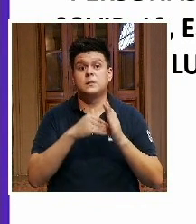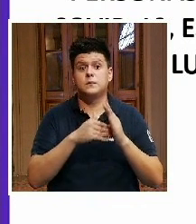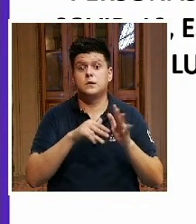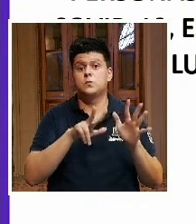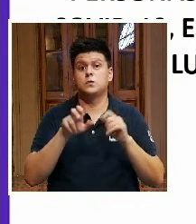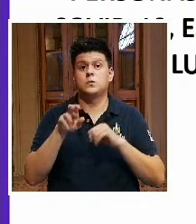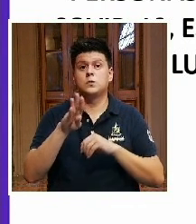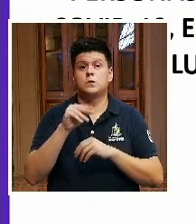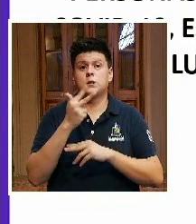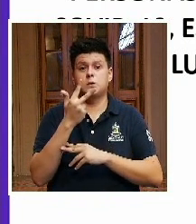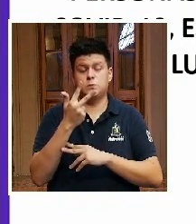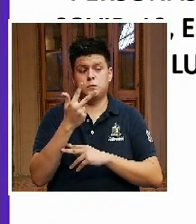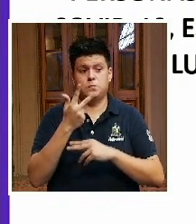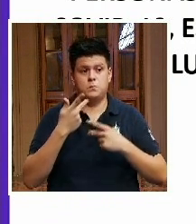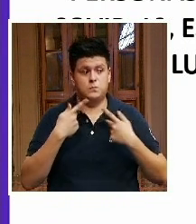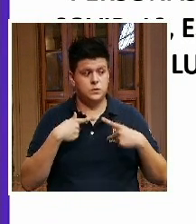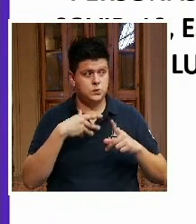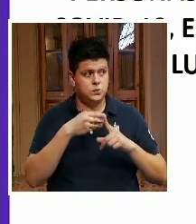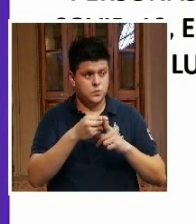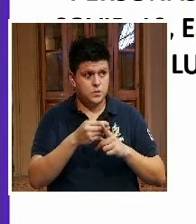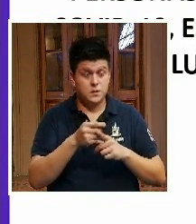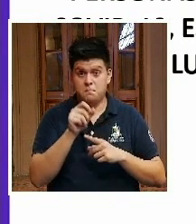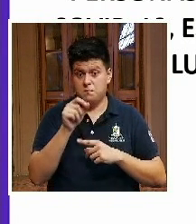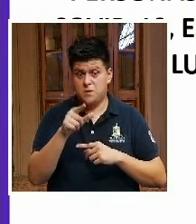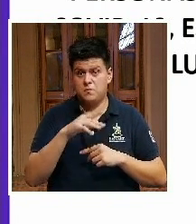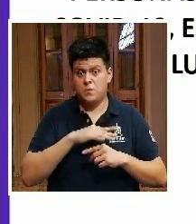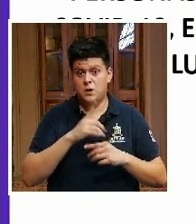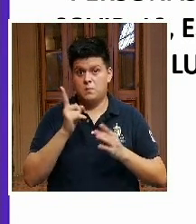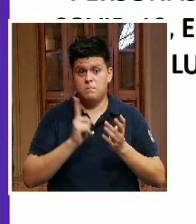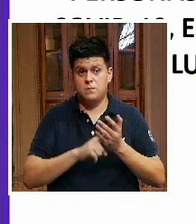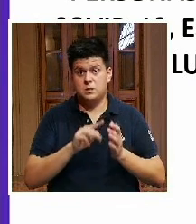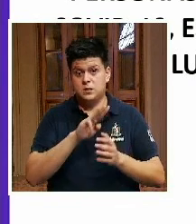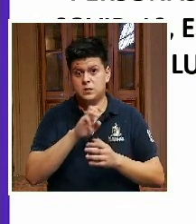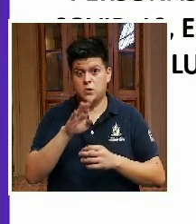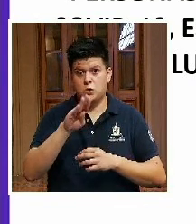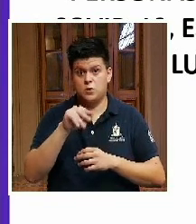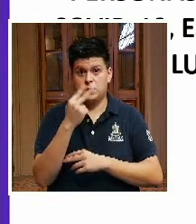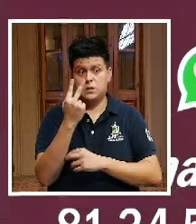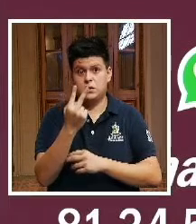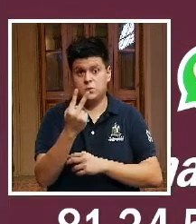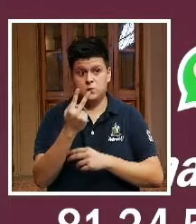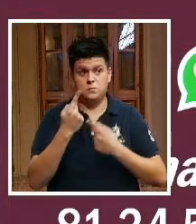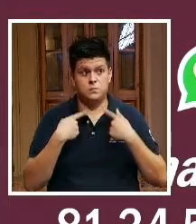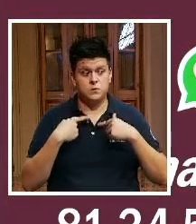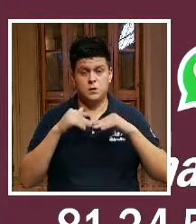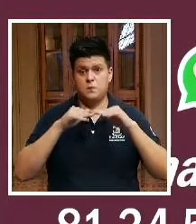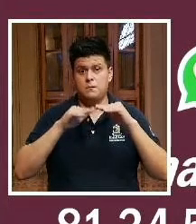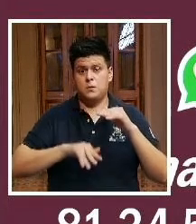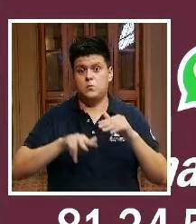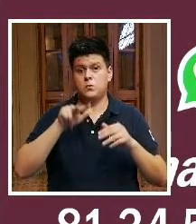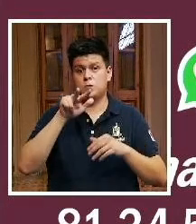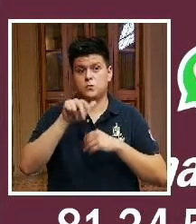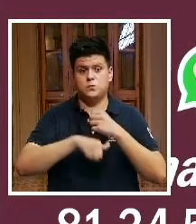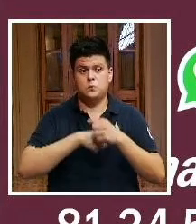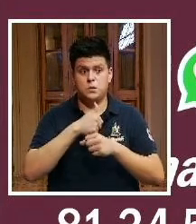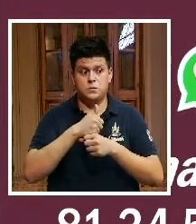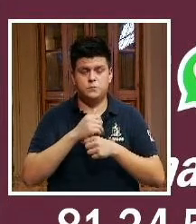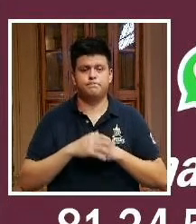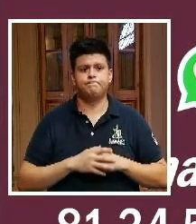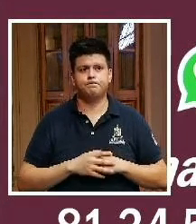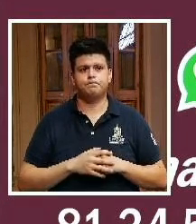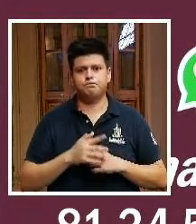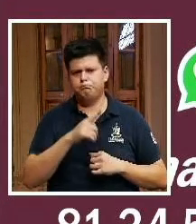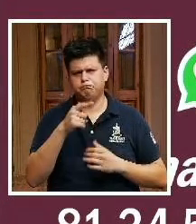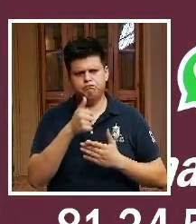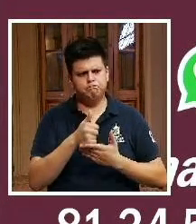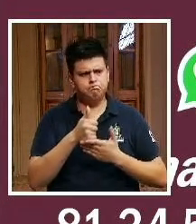16.898 de los cuales mil 392 son menores de 18 años el titular de salud